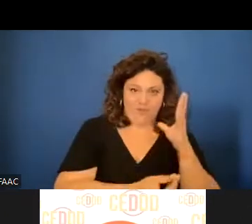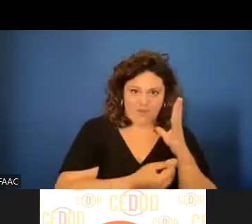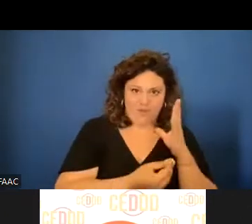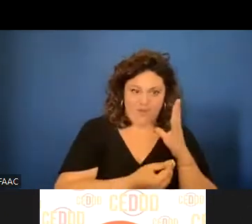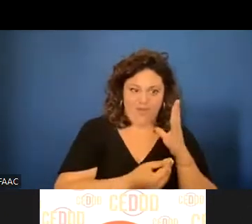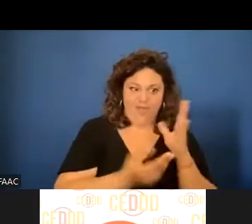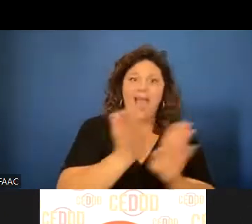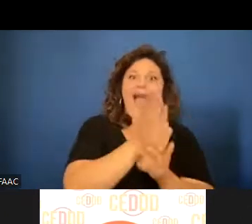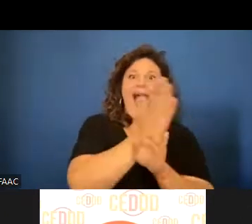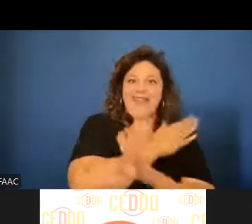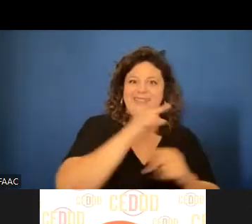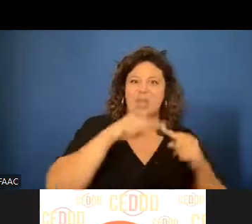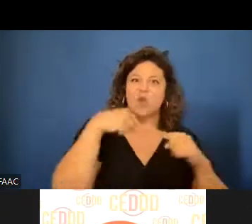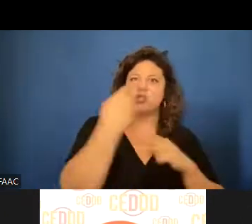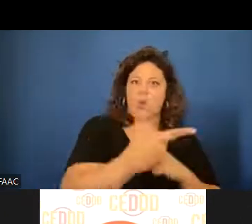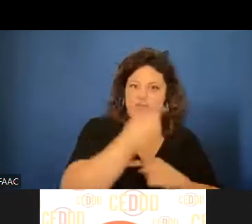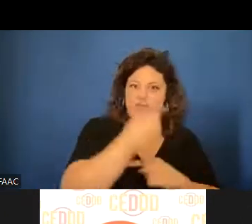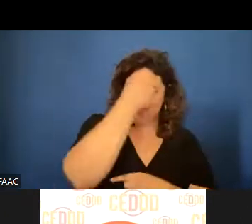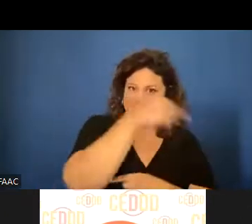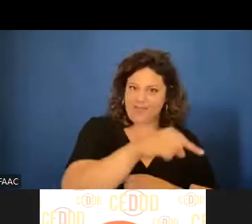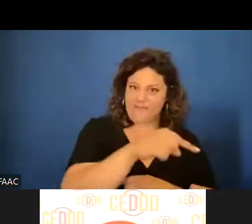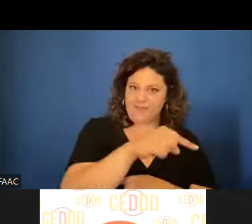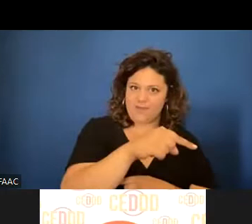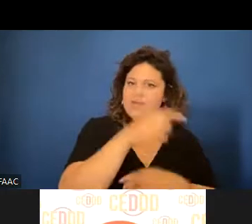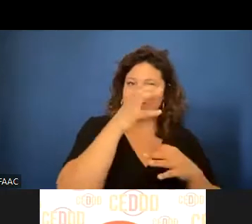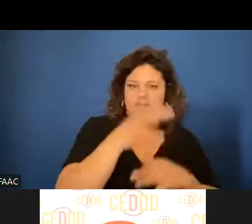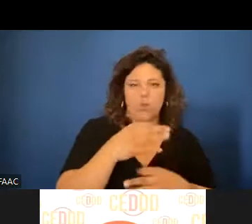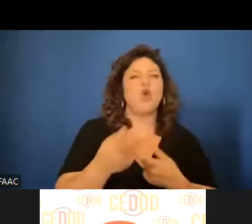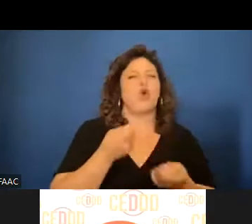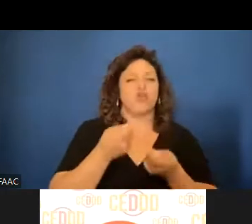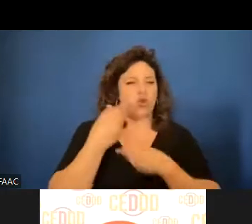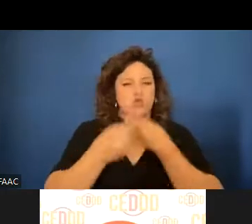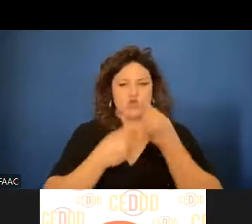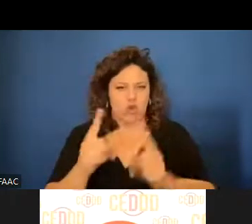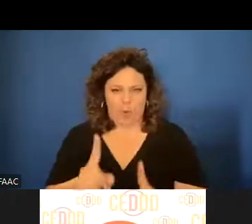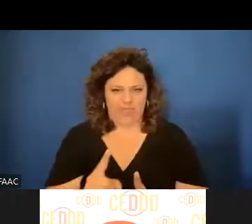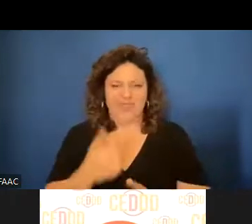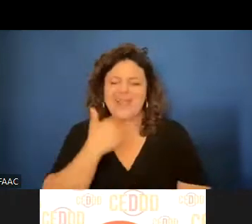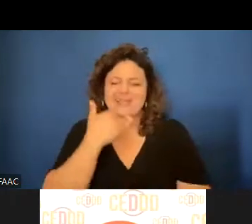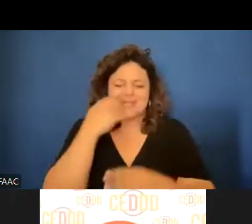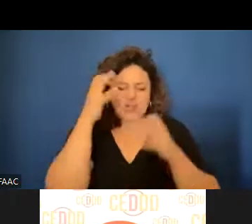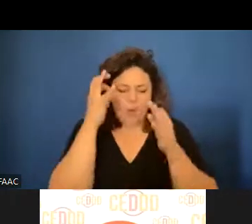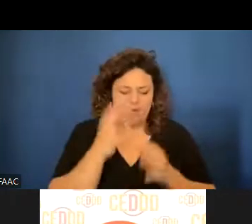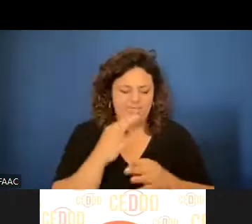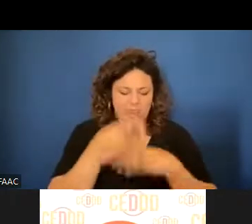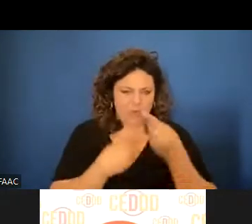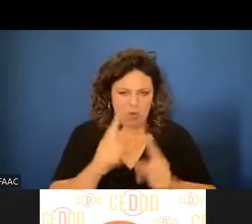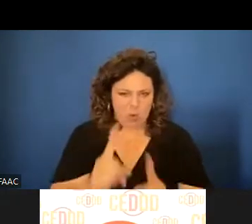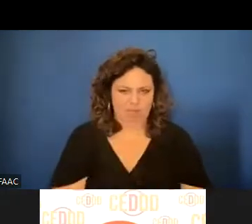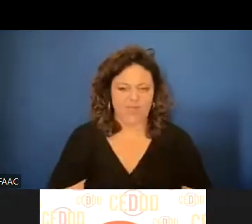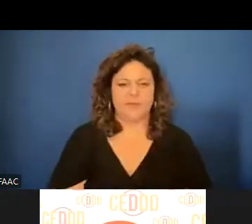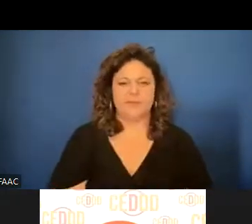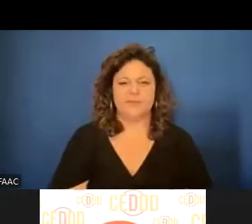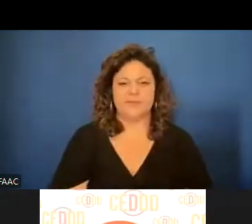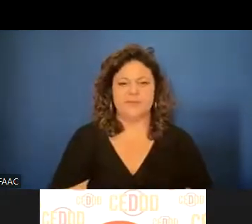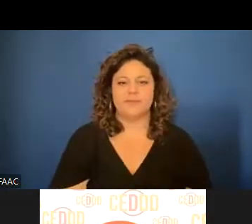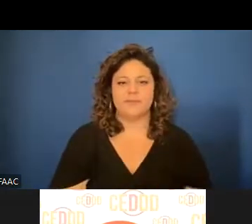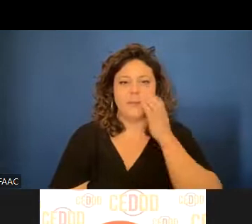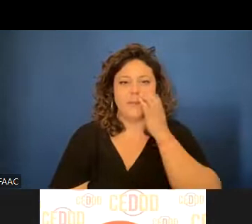normativas que muchas veces no llegan ni a conocerse, y una vez se conocen, pues también pues van un poco de